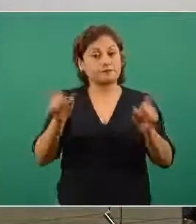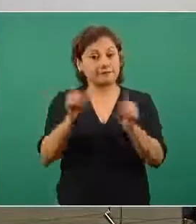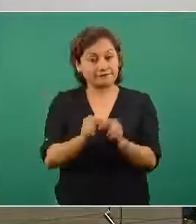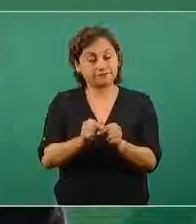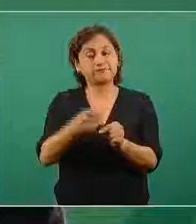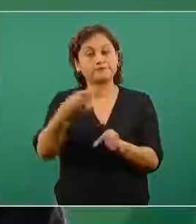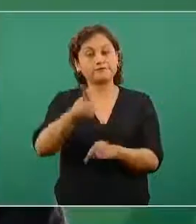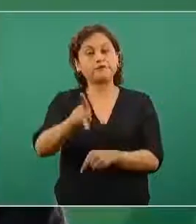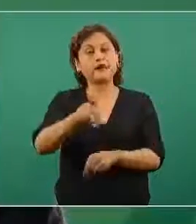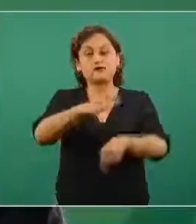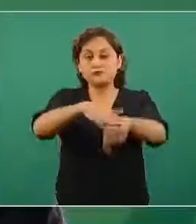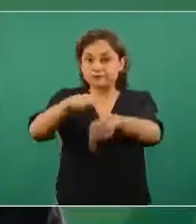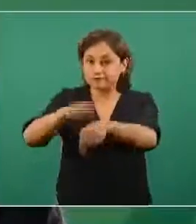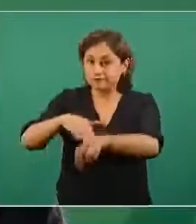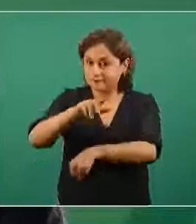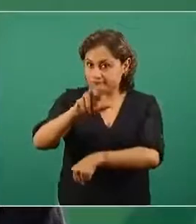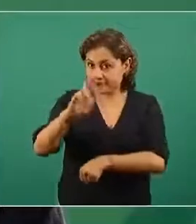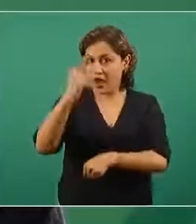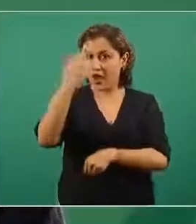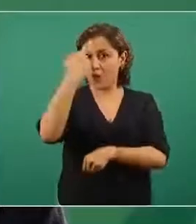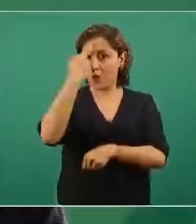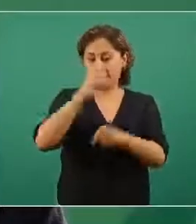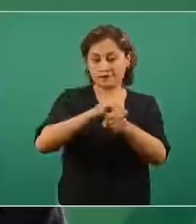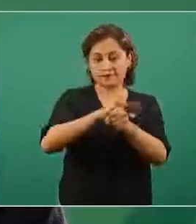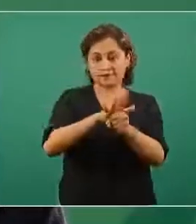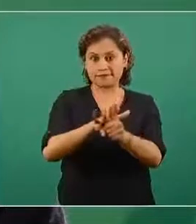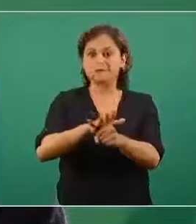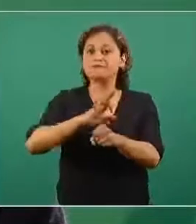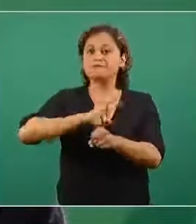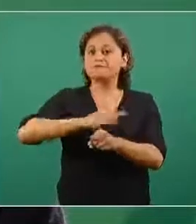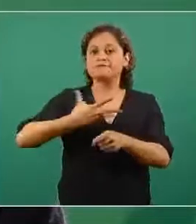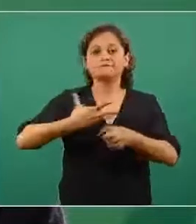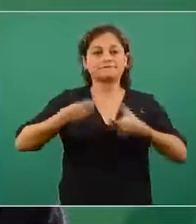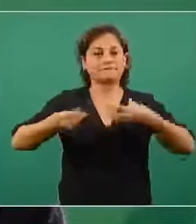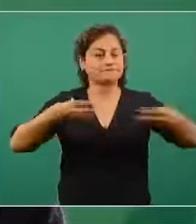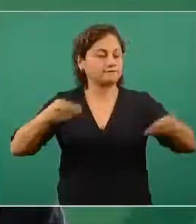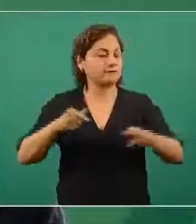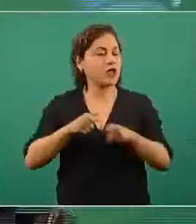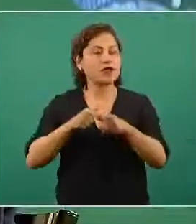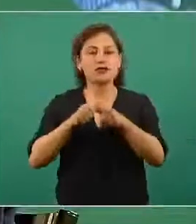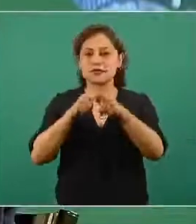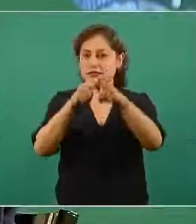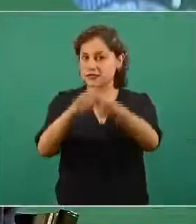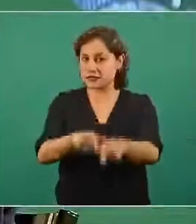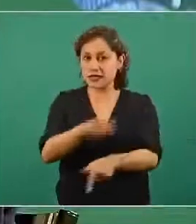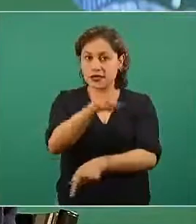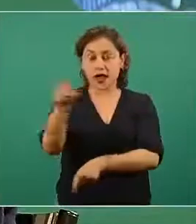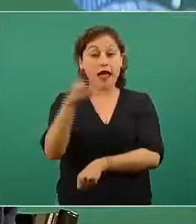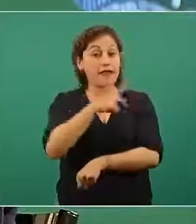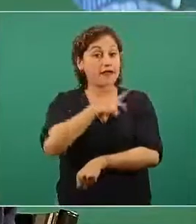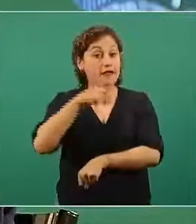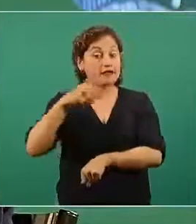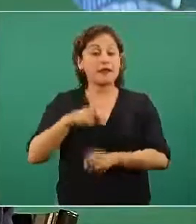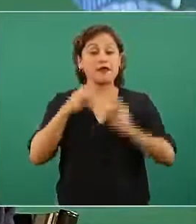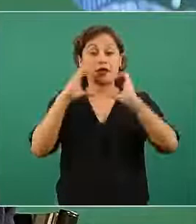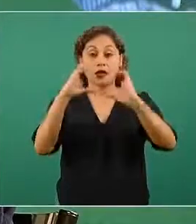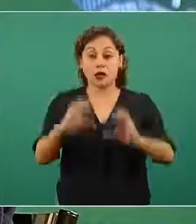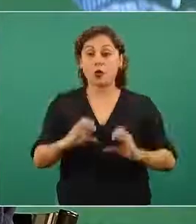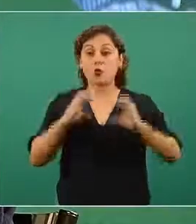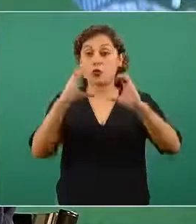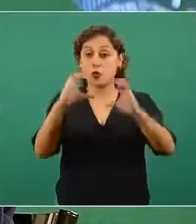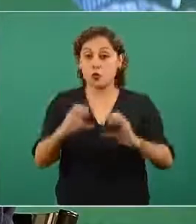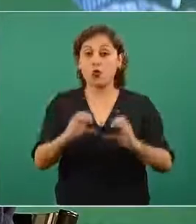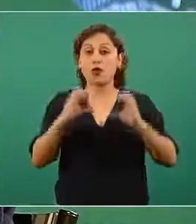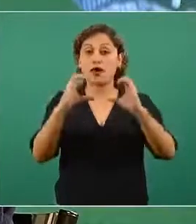población que la pandemia de COVID-19 continúa, que tenemos que seguir poniendo en práctica las medidas de prevención.